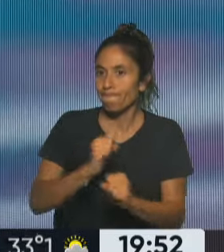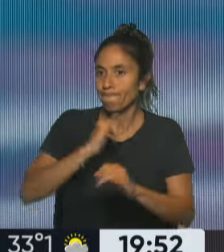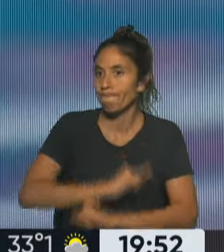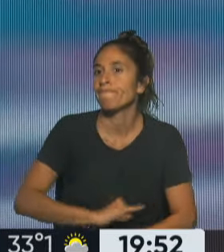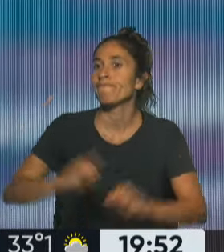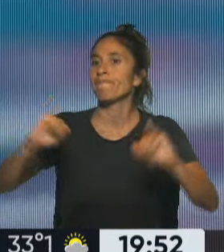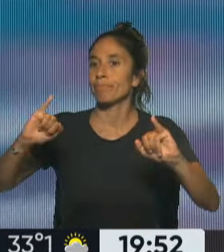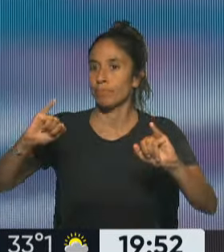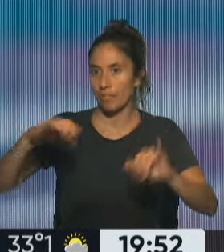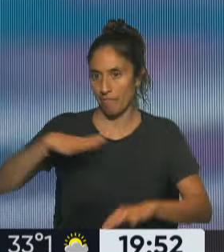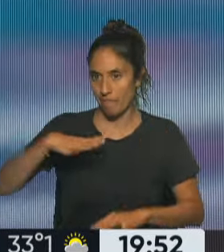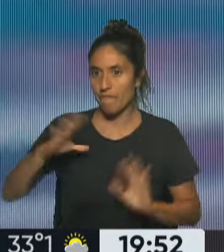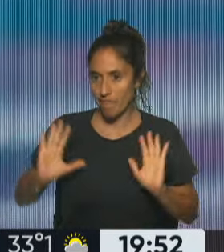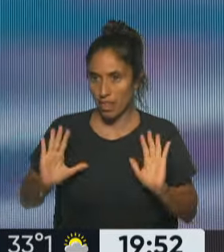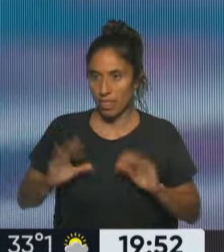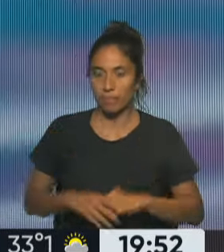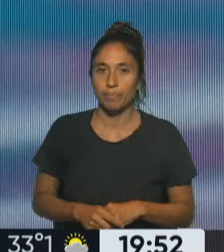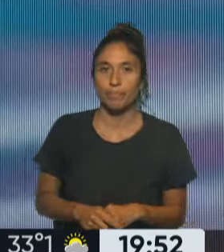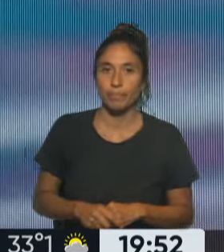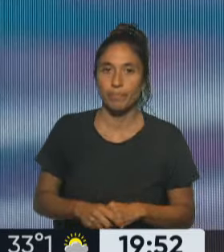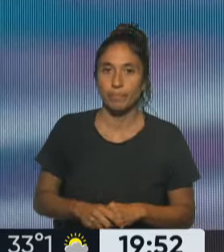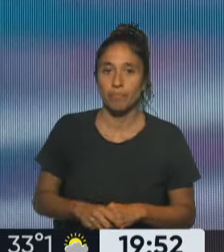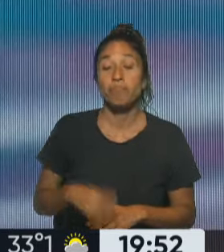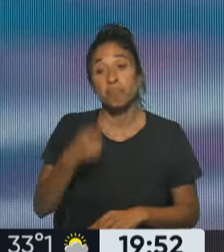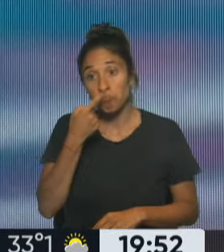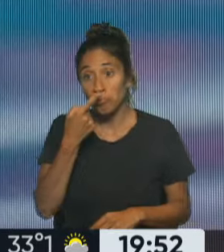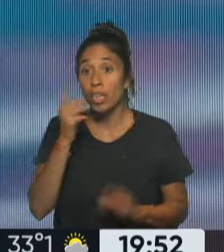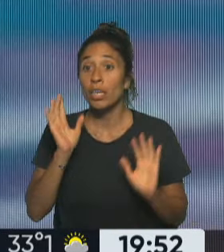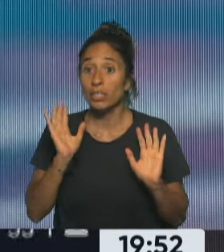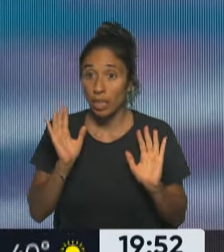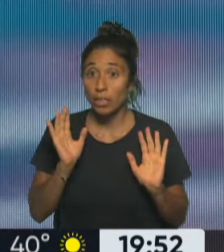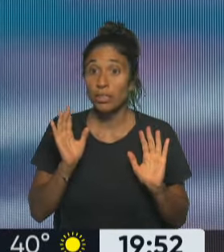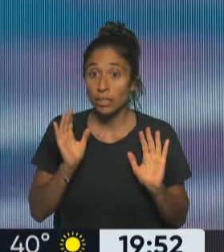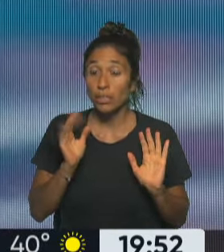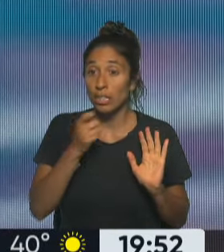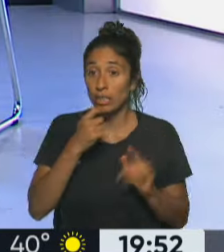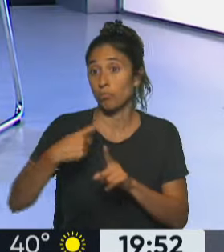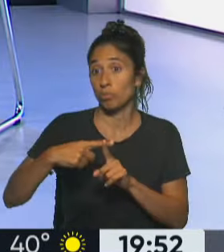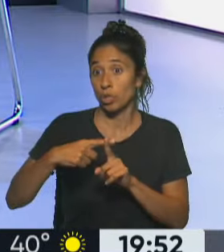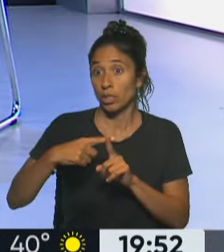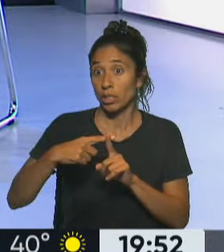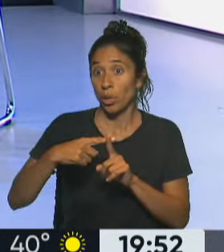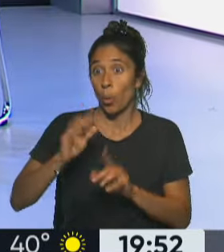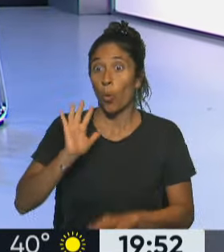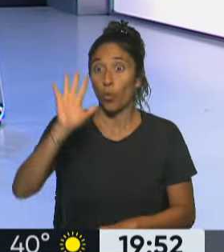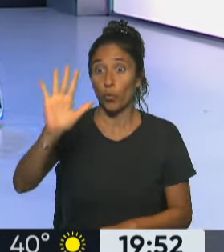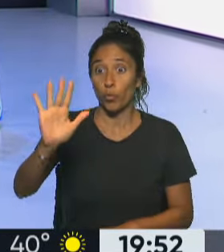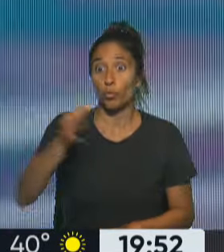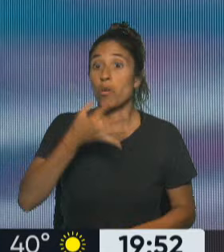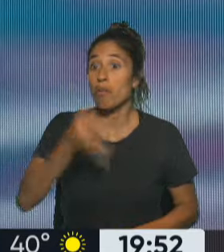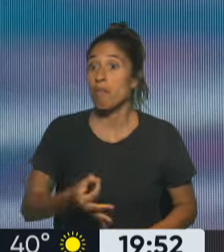El Avance científico Pero puede ser más que interesante Por supuesto que esto sea real y que en un futuro no solamente controlemos